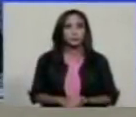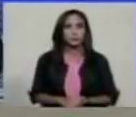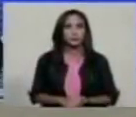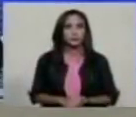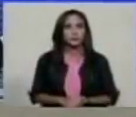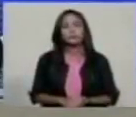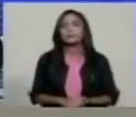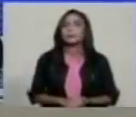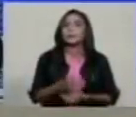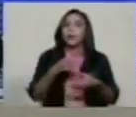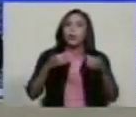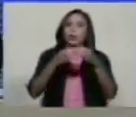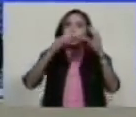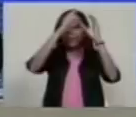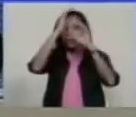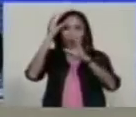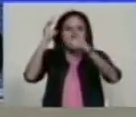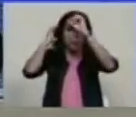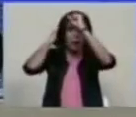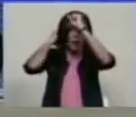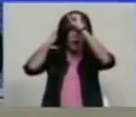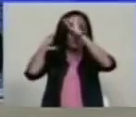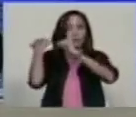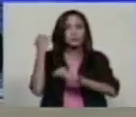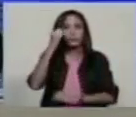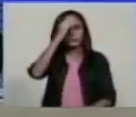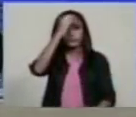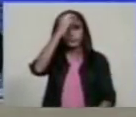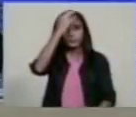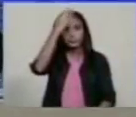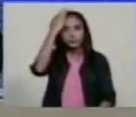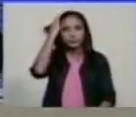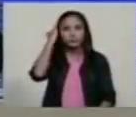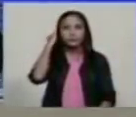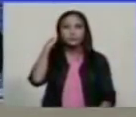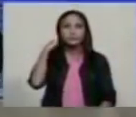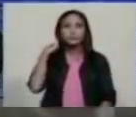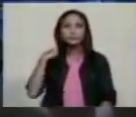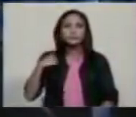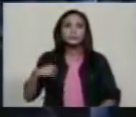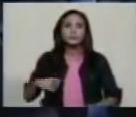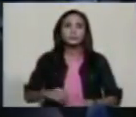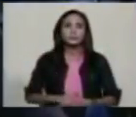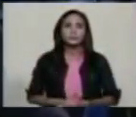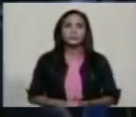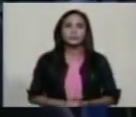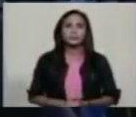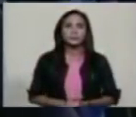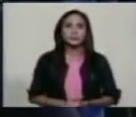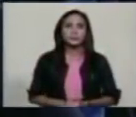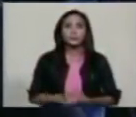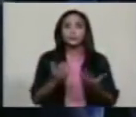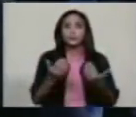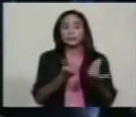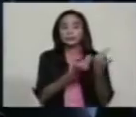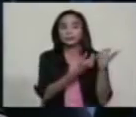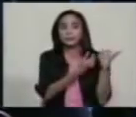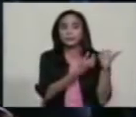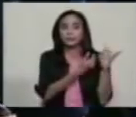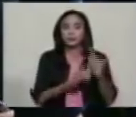miembros de la embajada de nuestra hermana República Popular China, encargado de negocios